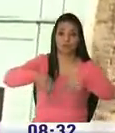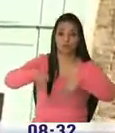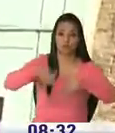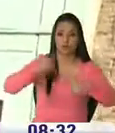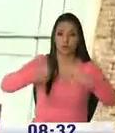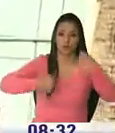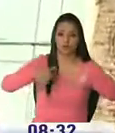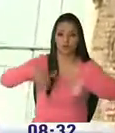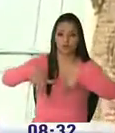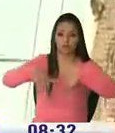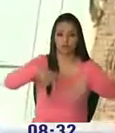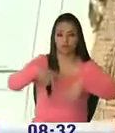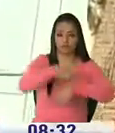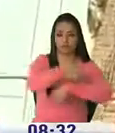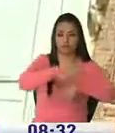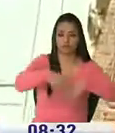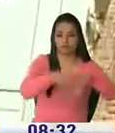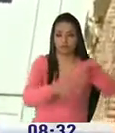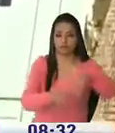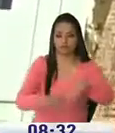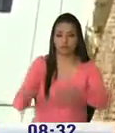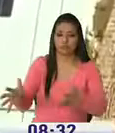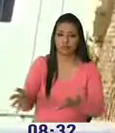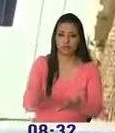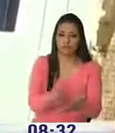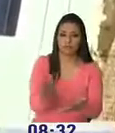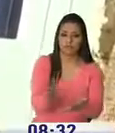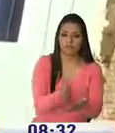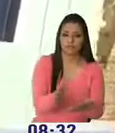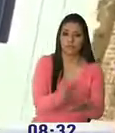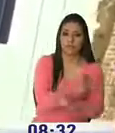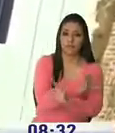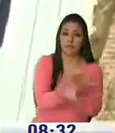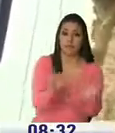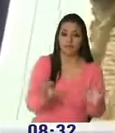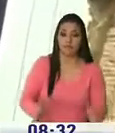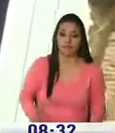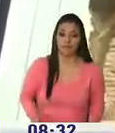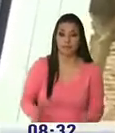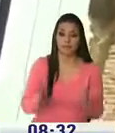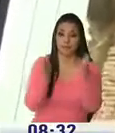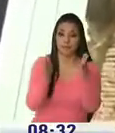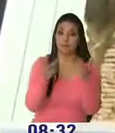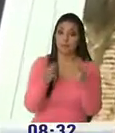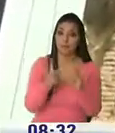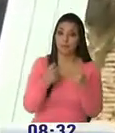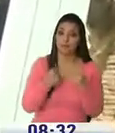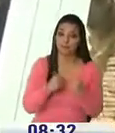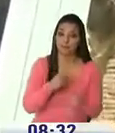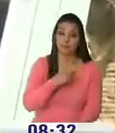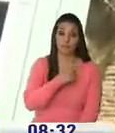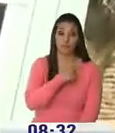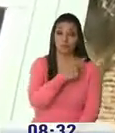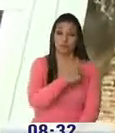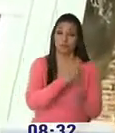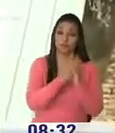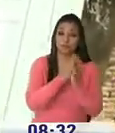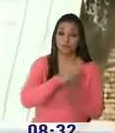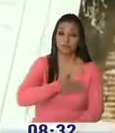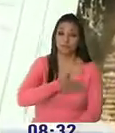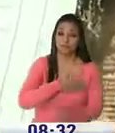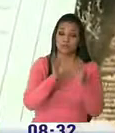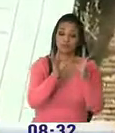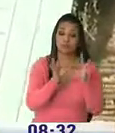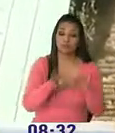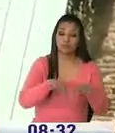paso a los escombros. Así que estuvimos aquí limpiando todo lo que es la vía pública y seguimos insistiéndole al dueño que por favor hay que mejorar el